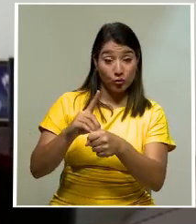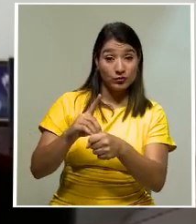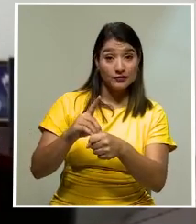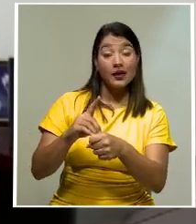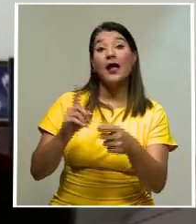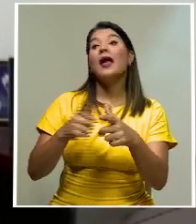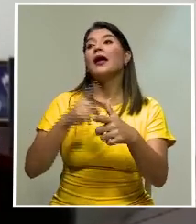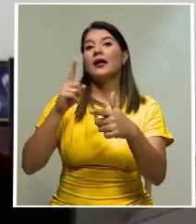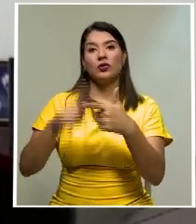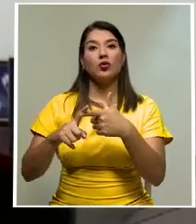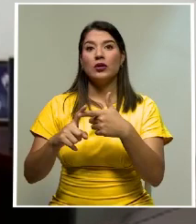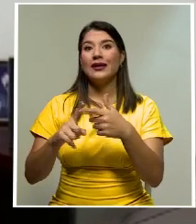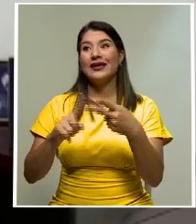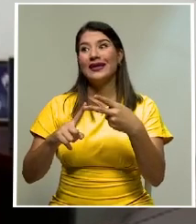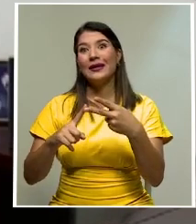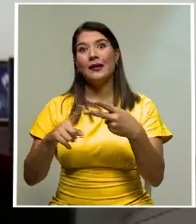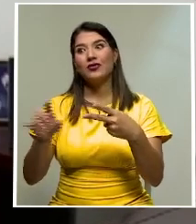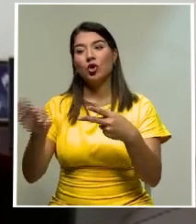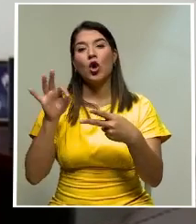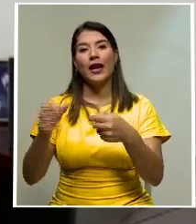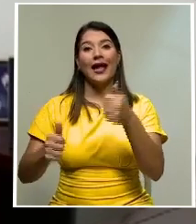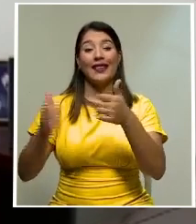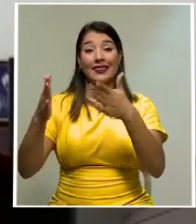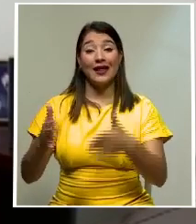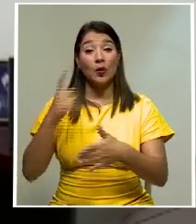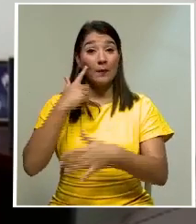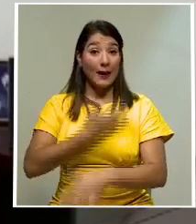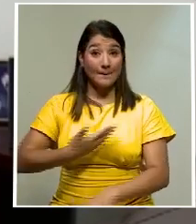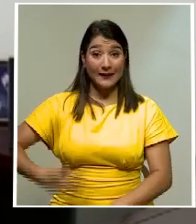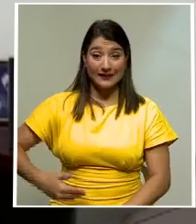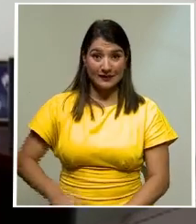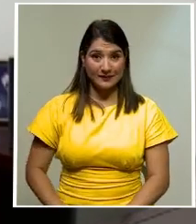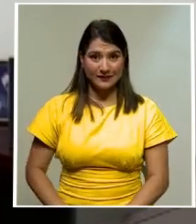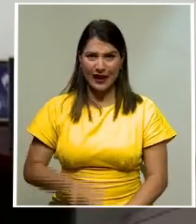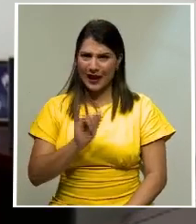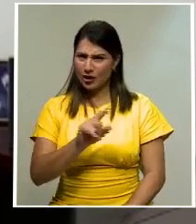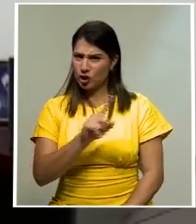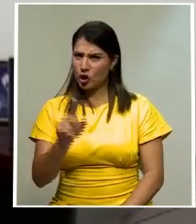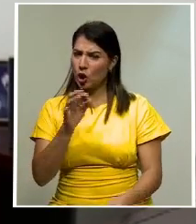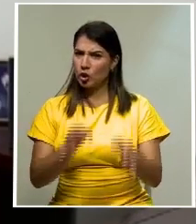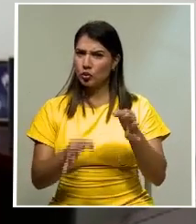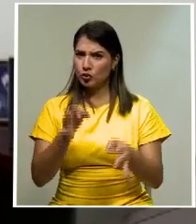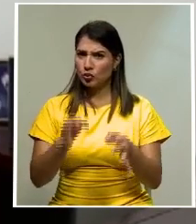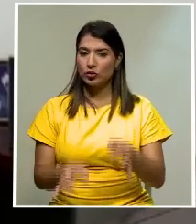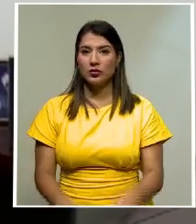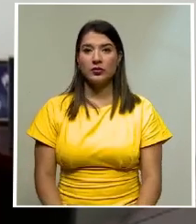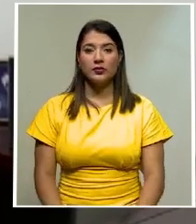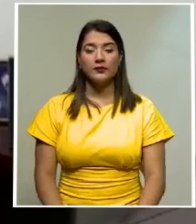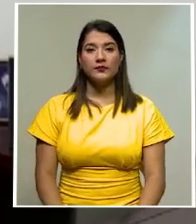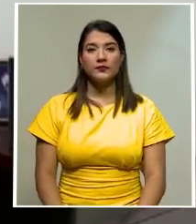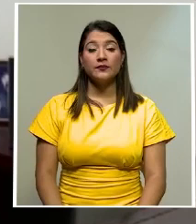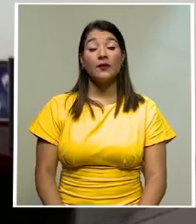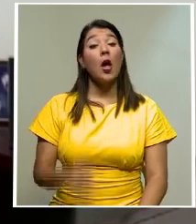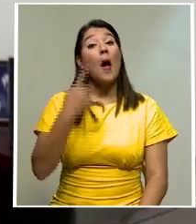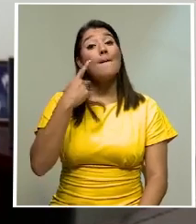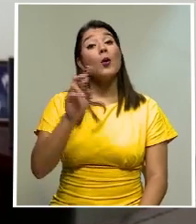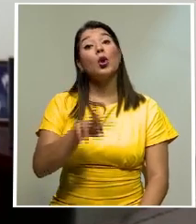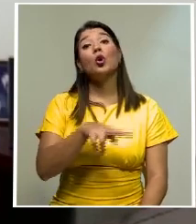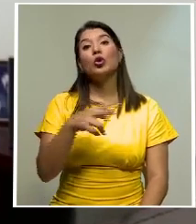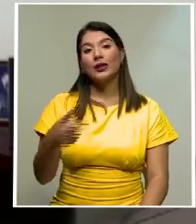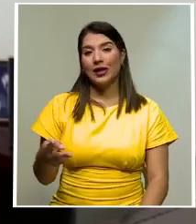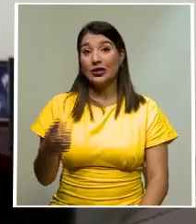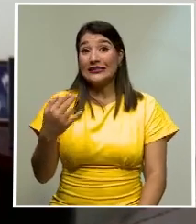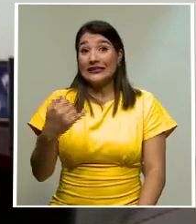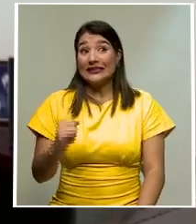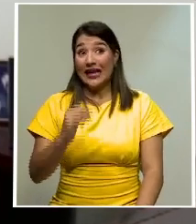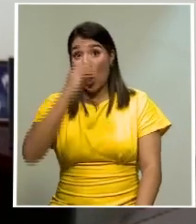elección del candidato presidencial. Eso no sería justo con ellos. Por el contrario, si la